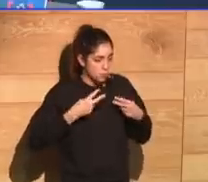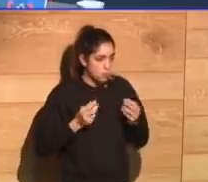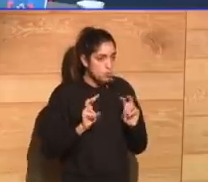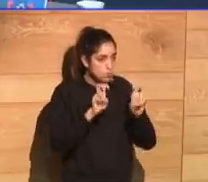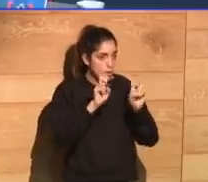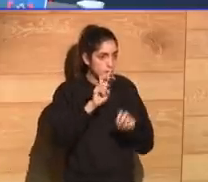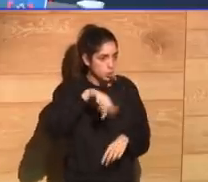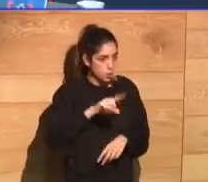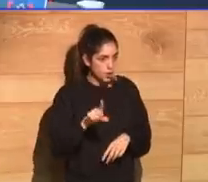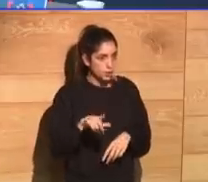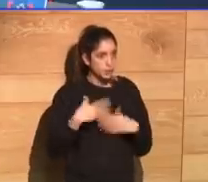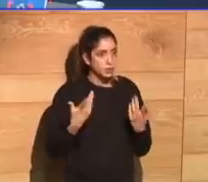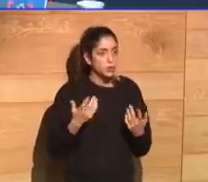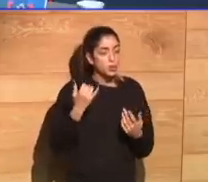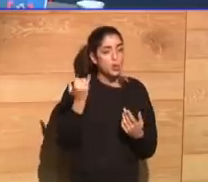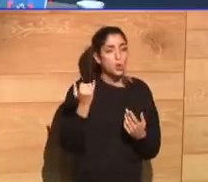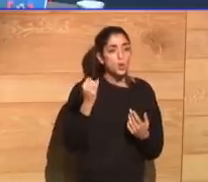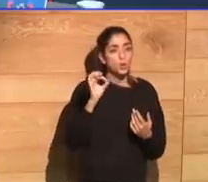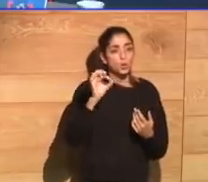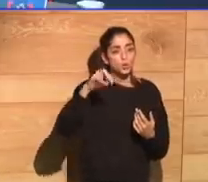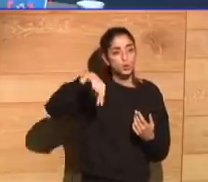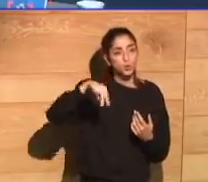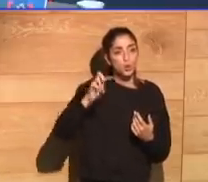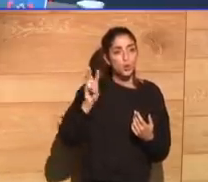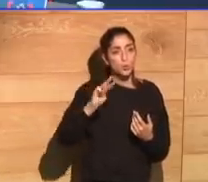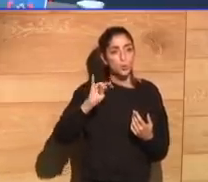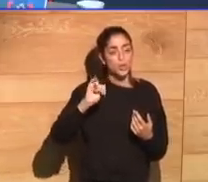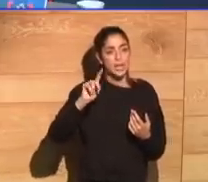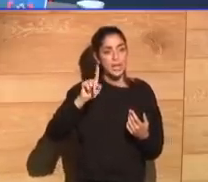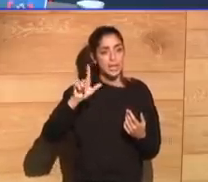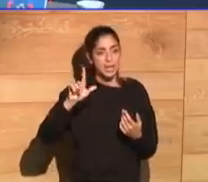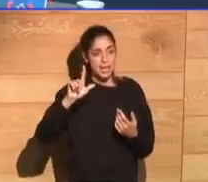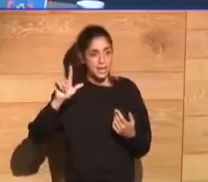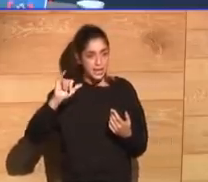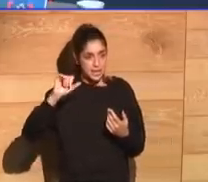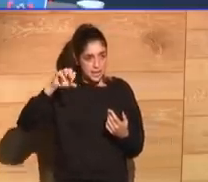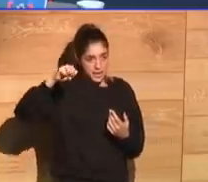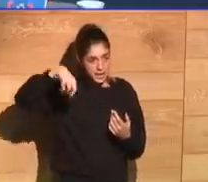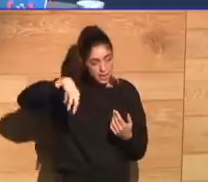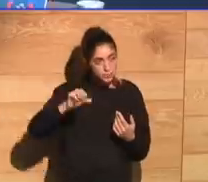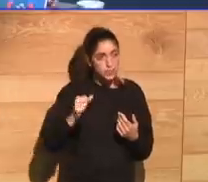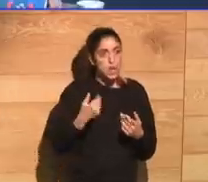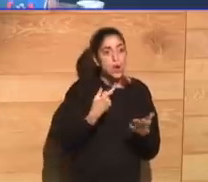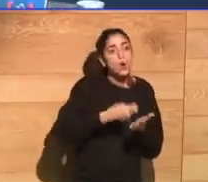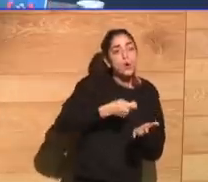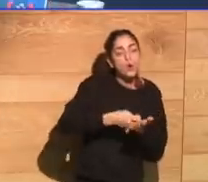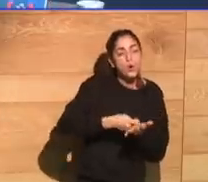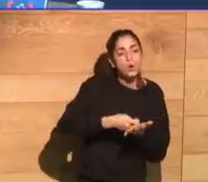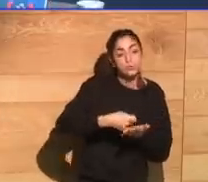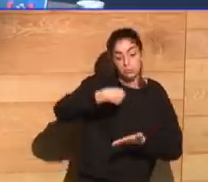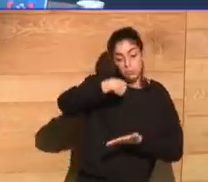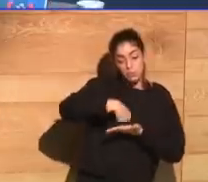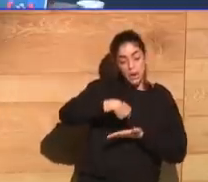¿John Williams cobra por las dos películas o cobra...? Porque sí que sabía que eran dos películas. A ver, él sabe que son dos películas. ¿Quieres que hablemos de